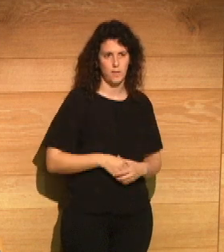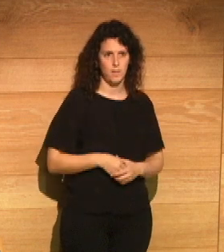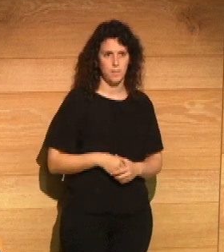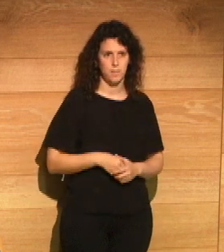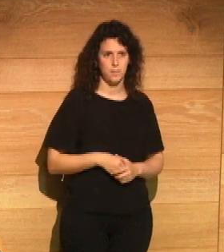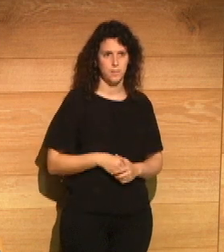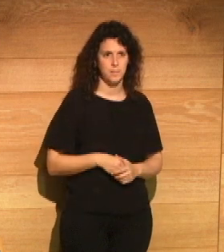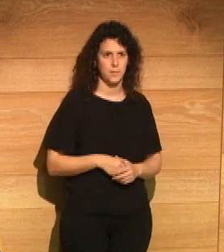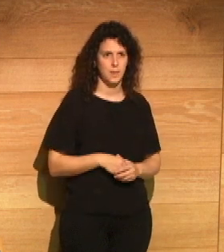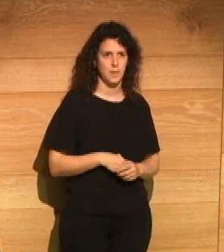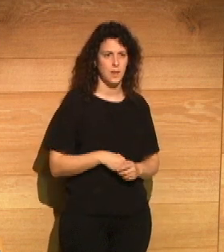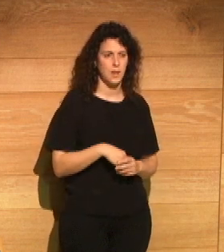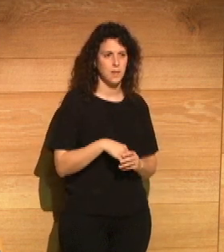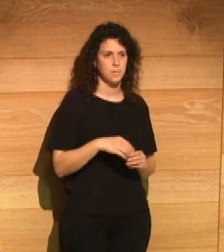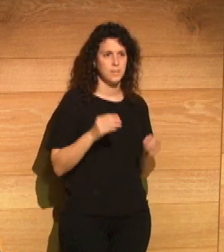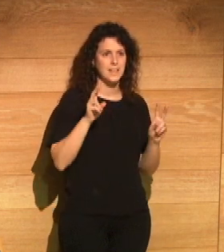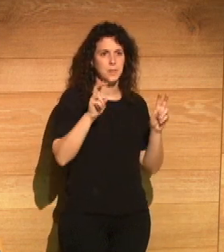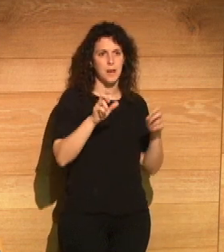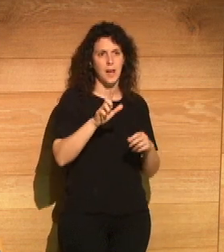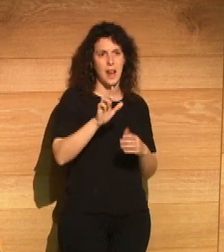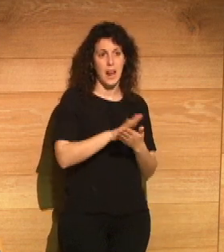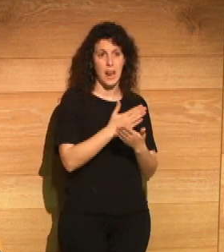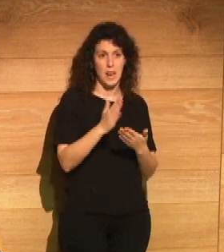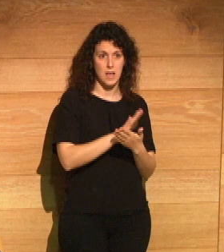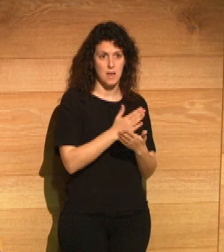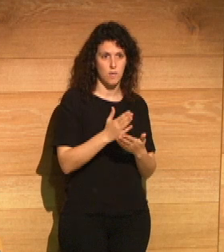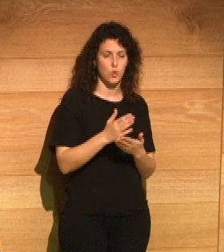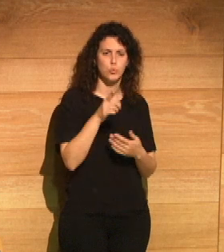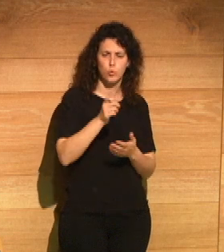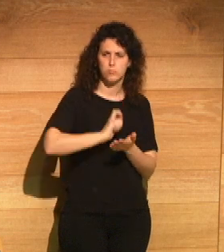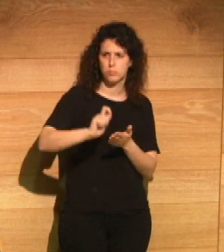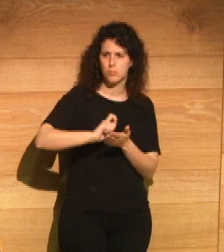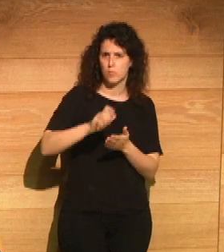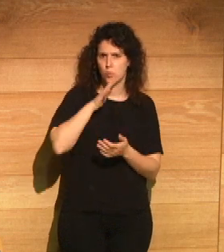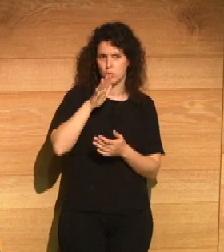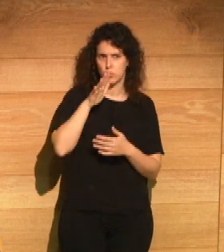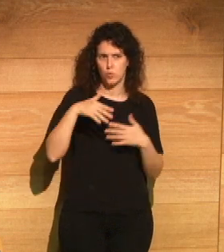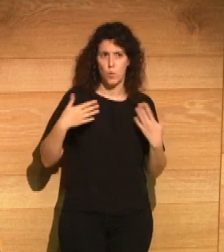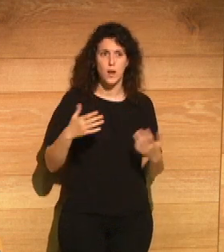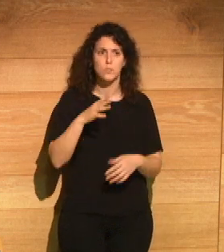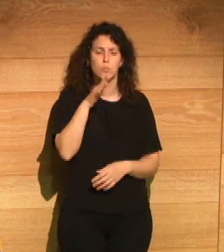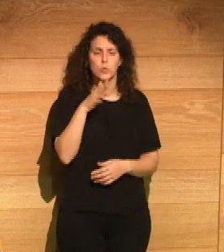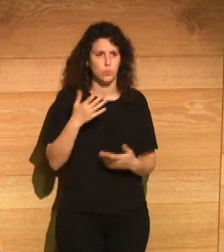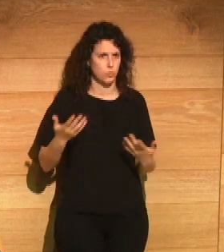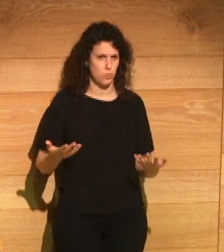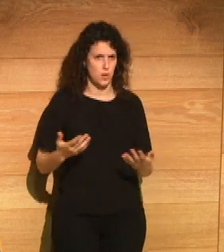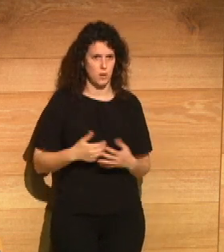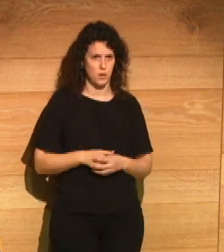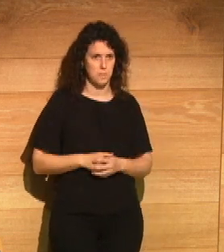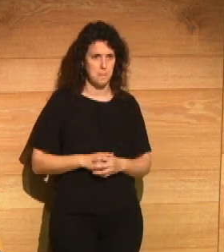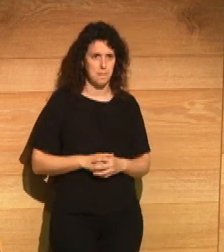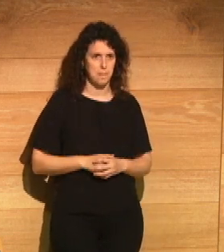¿Concibió los abismos? ¿Cómo decidiste escribir esta historia y por qué?